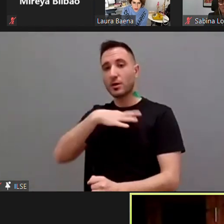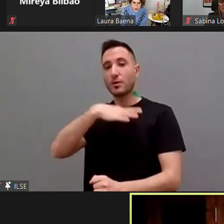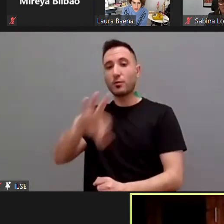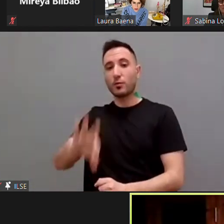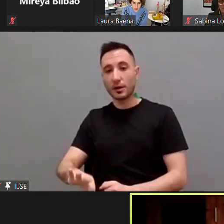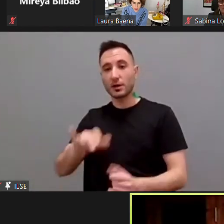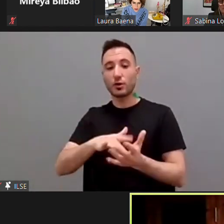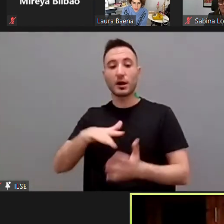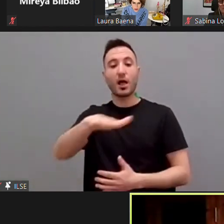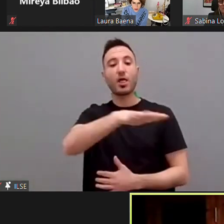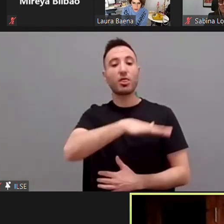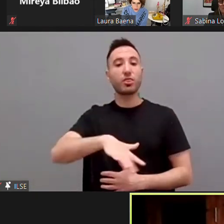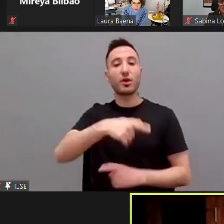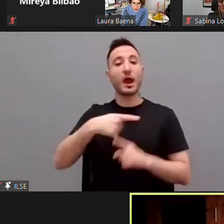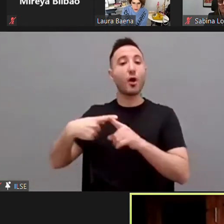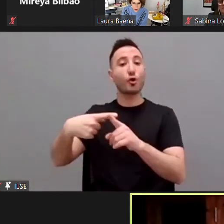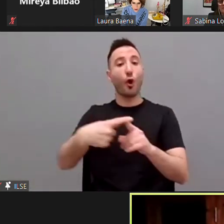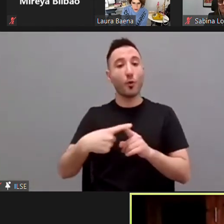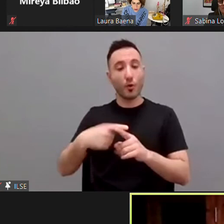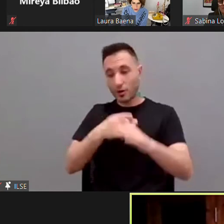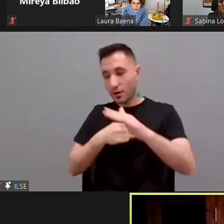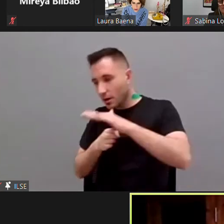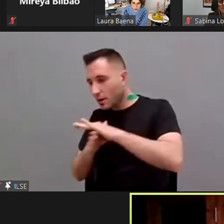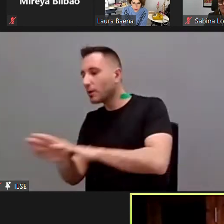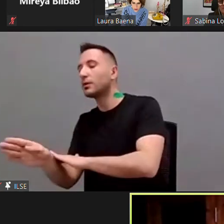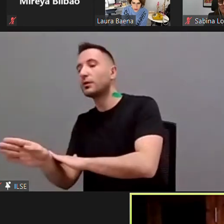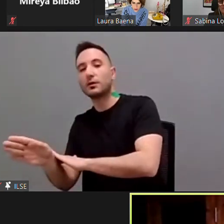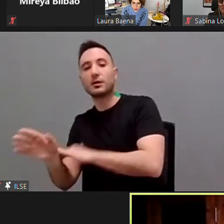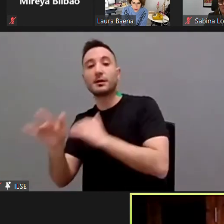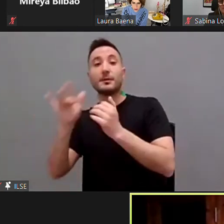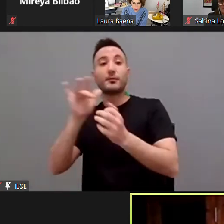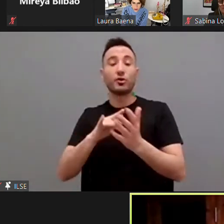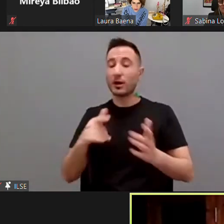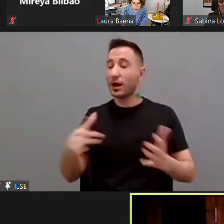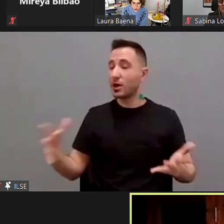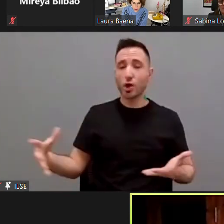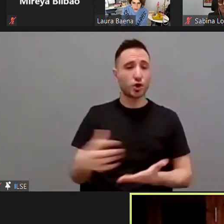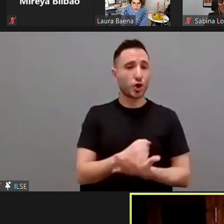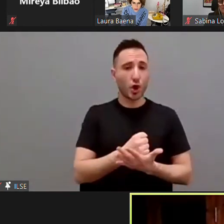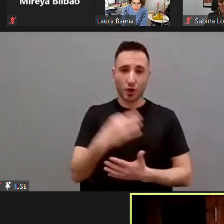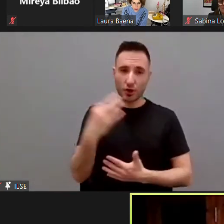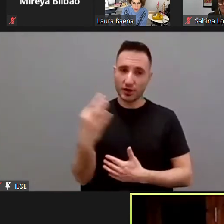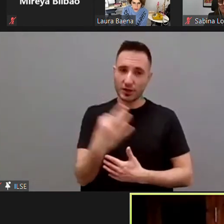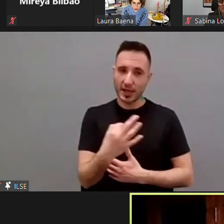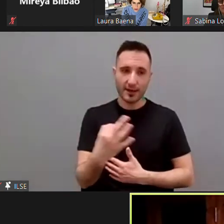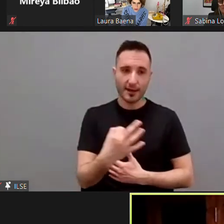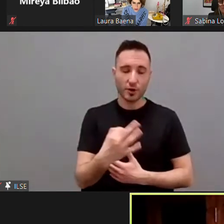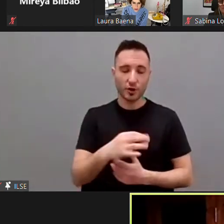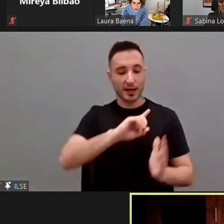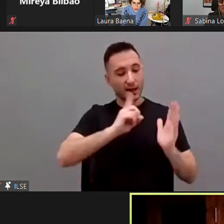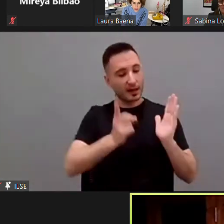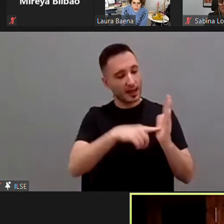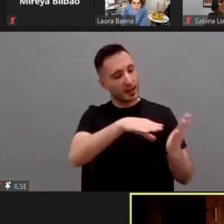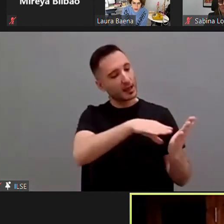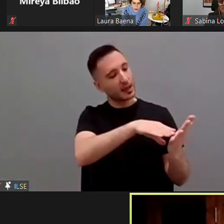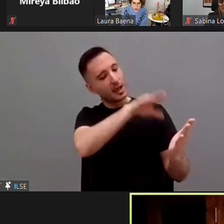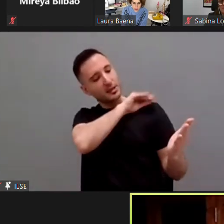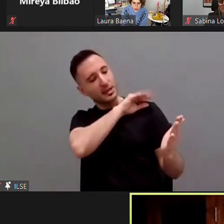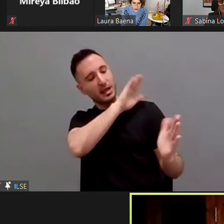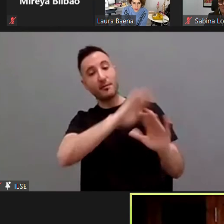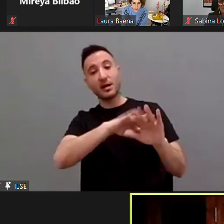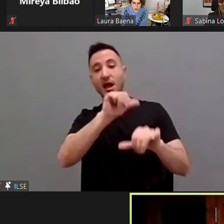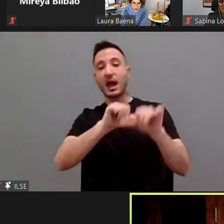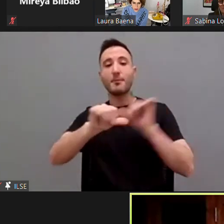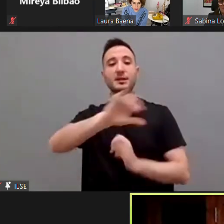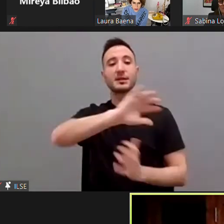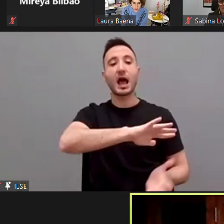zona común. Pero realmente yo creo que todos tenemos que aunar interpretación de la ley para poder aplicar